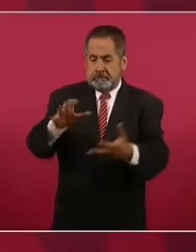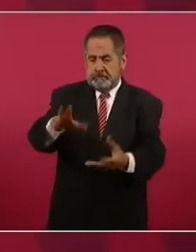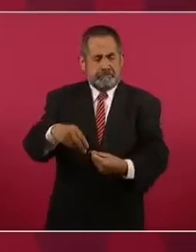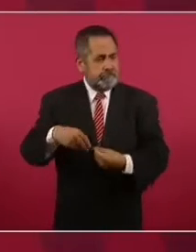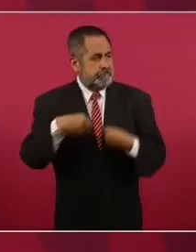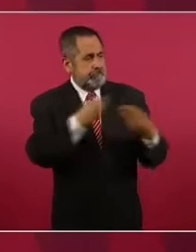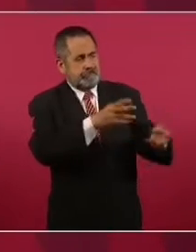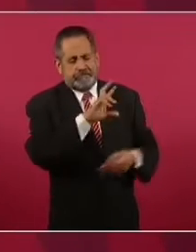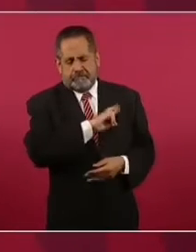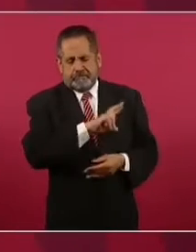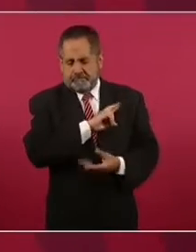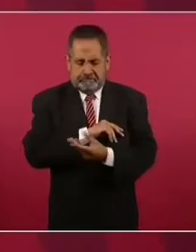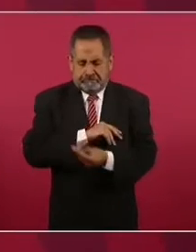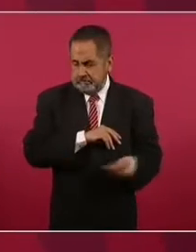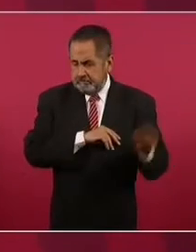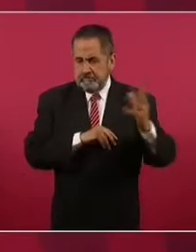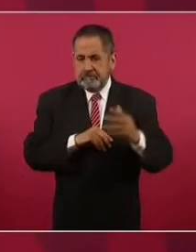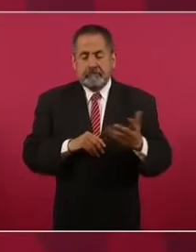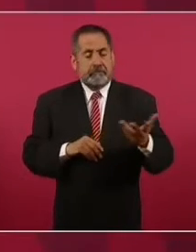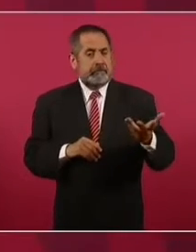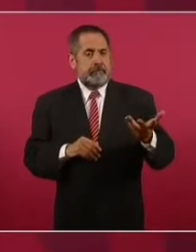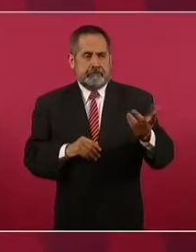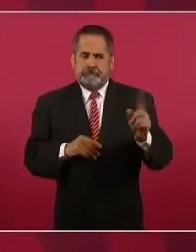las tierras ejidales,